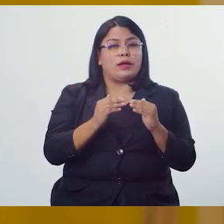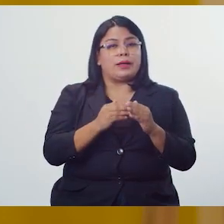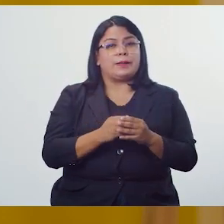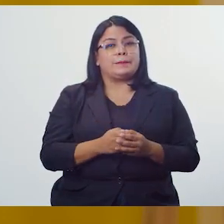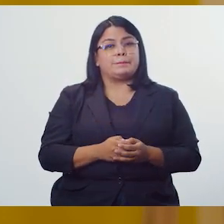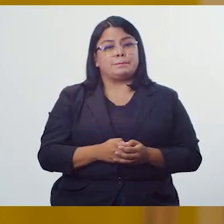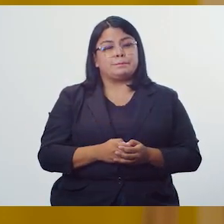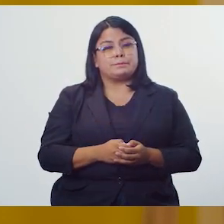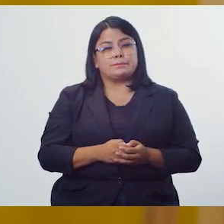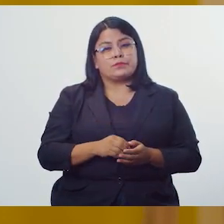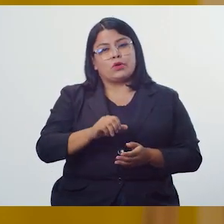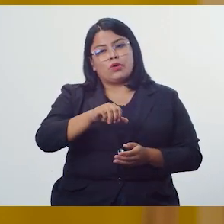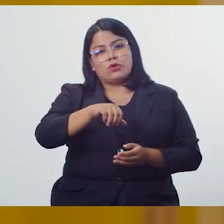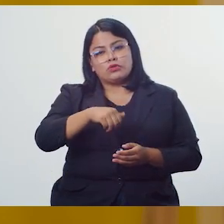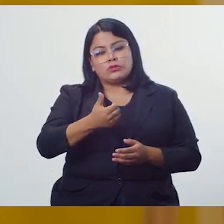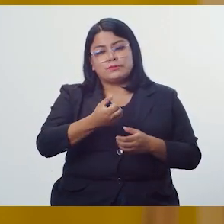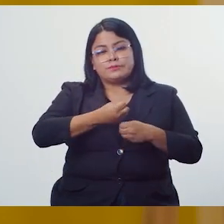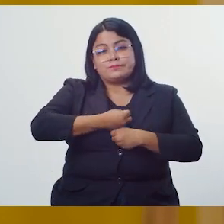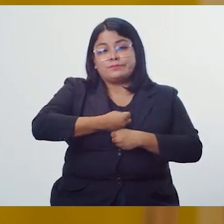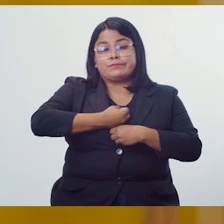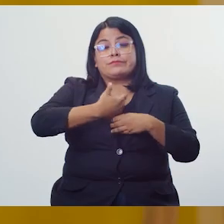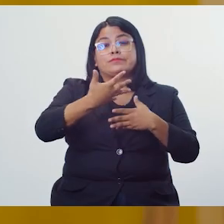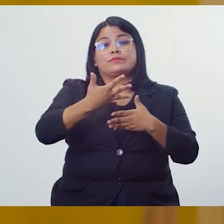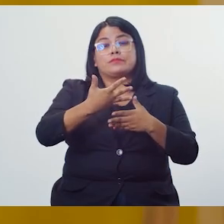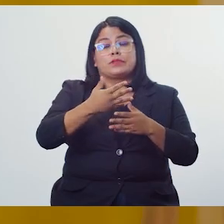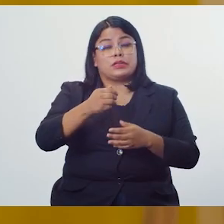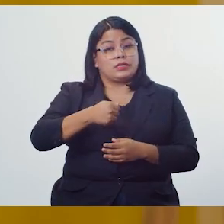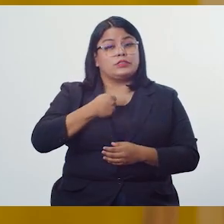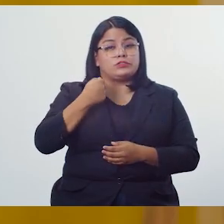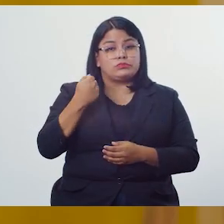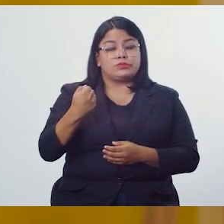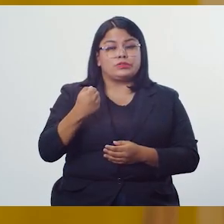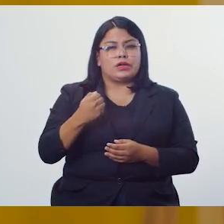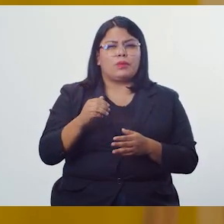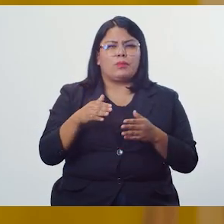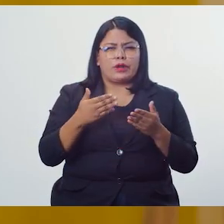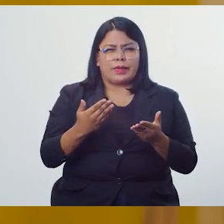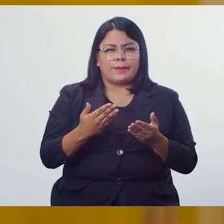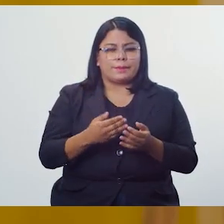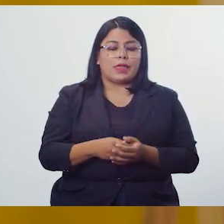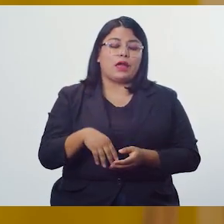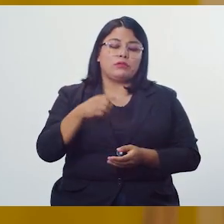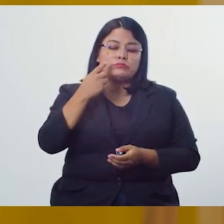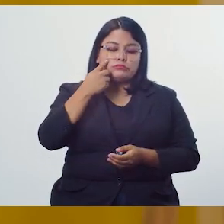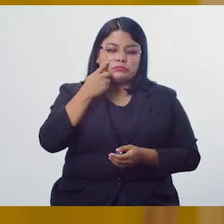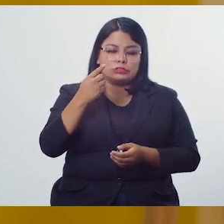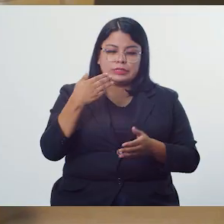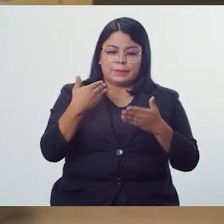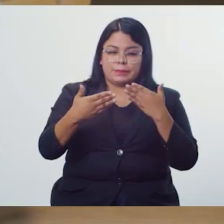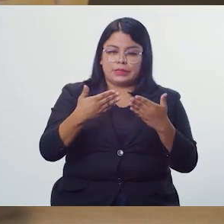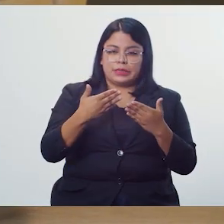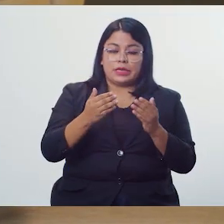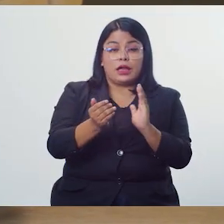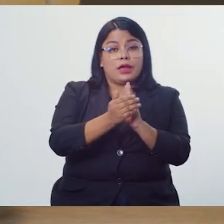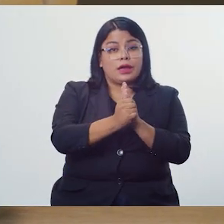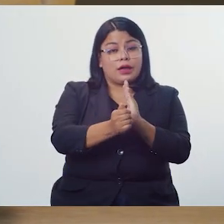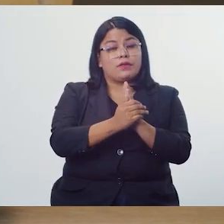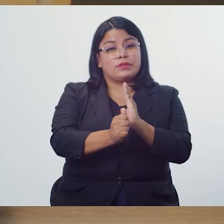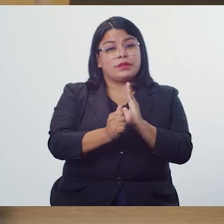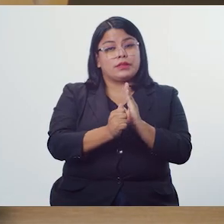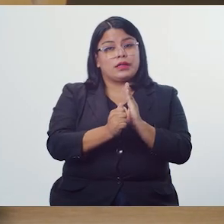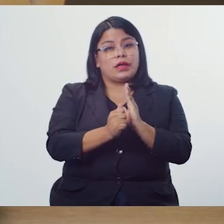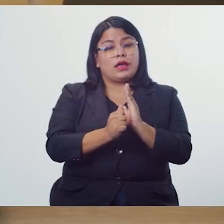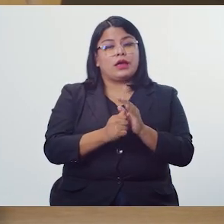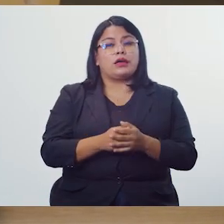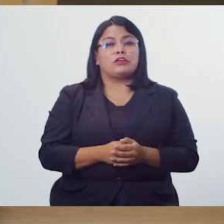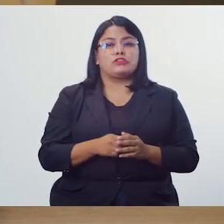Además, tenemos la sección Nos expresamos, que es fundamental, porque déjame decirte que una de las habilidades de